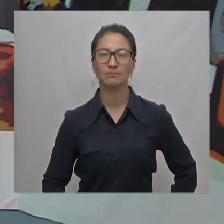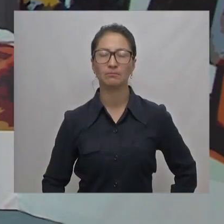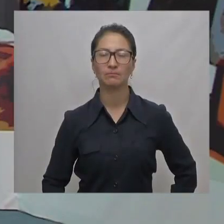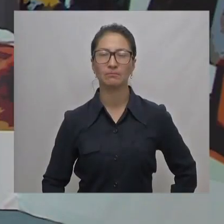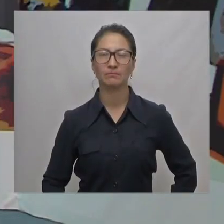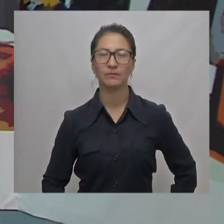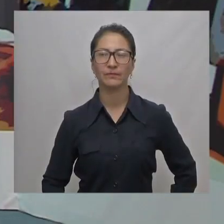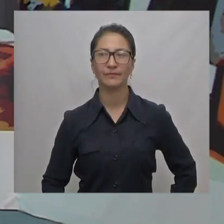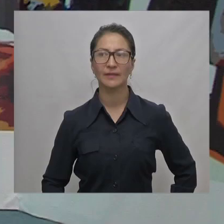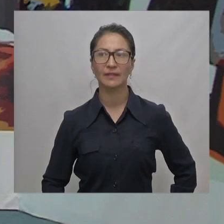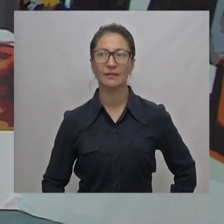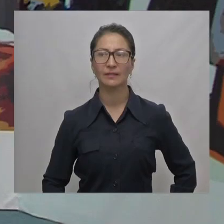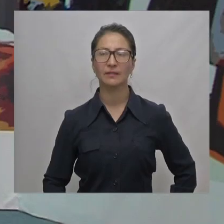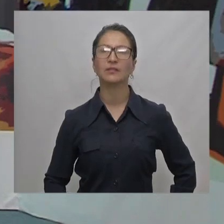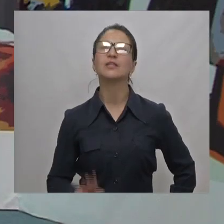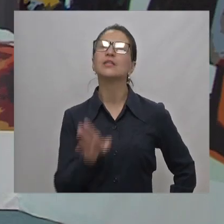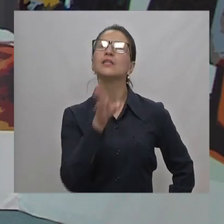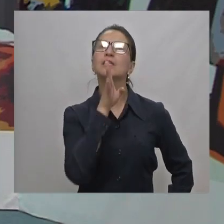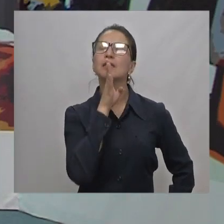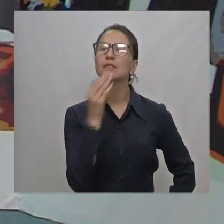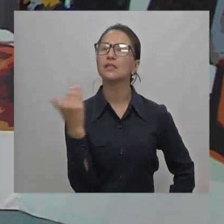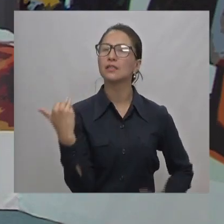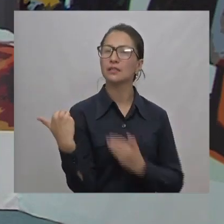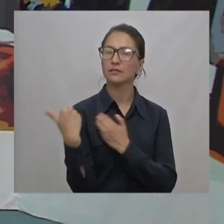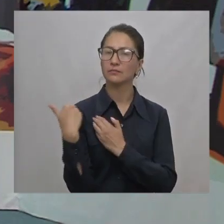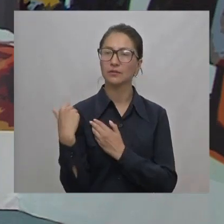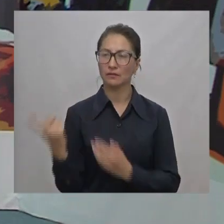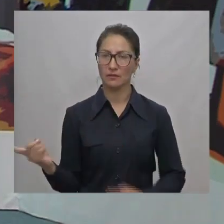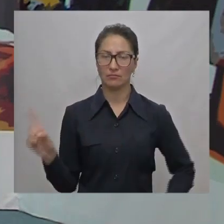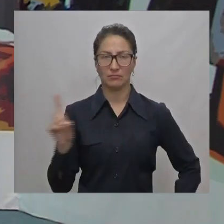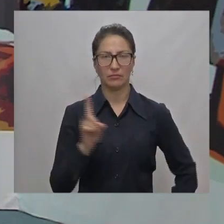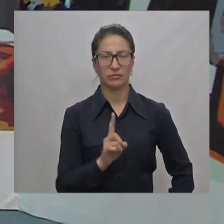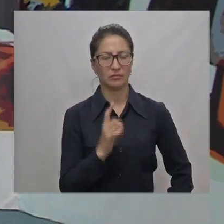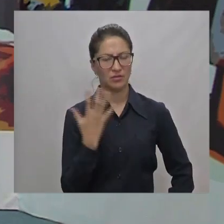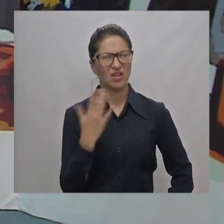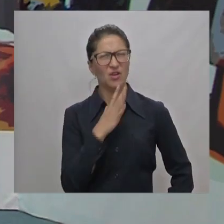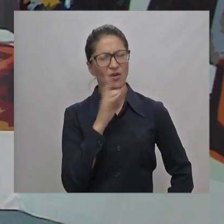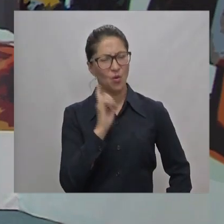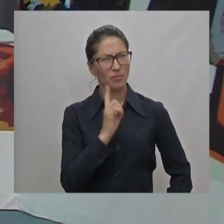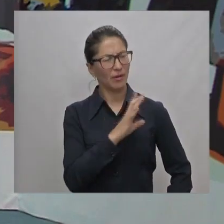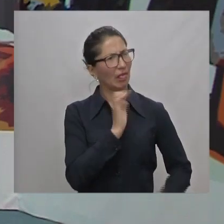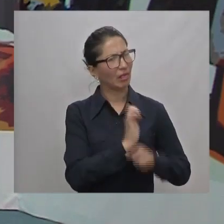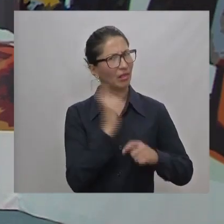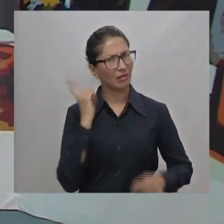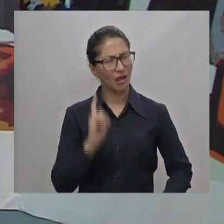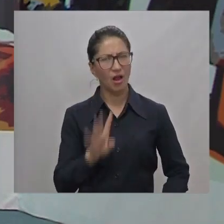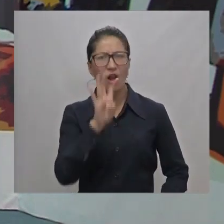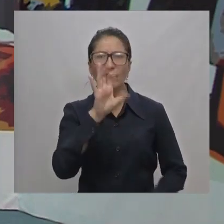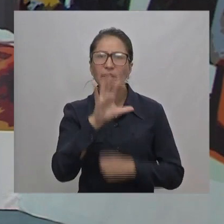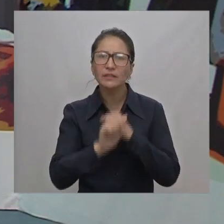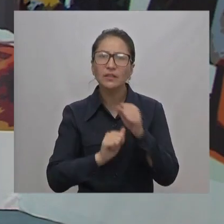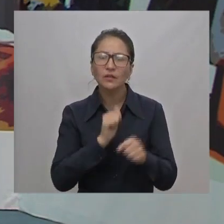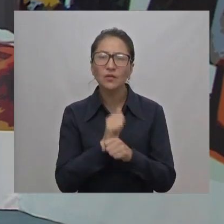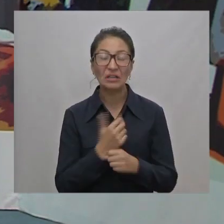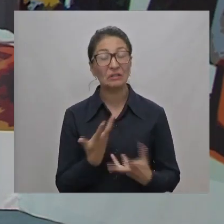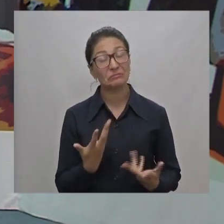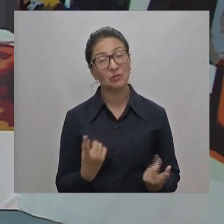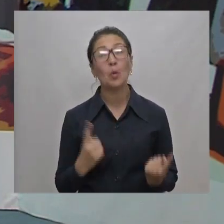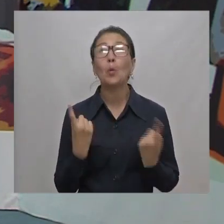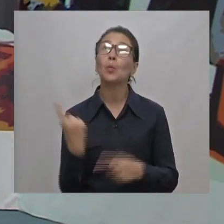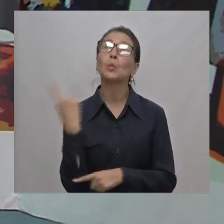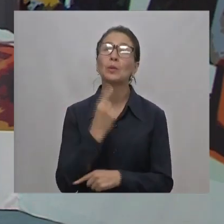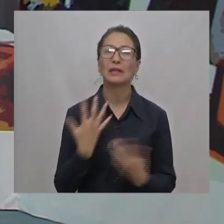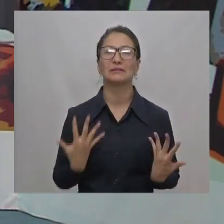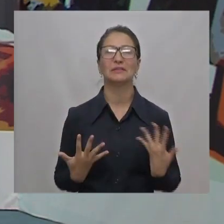El punto de partida para el control fiscal en Colombia fue la misión Kemerer, que cumple 95 años, un aniversario que se